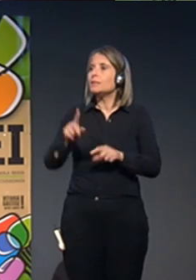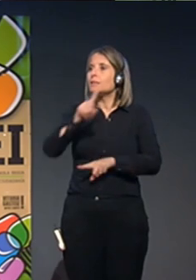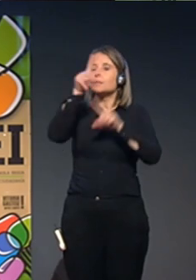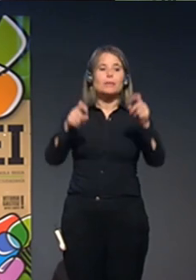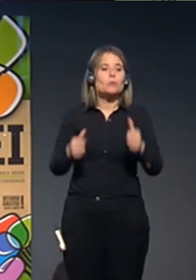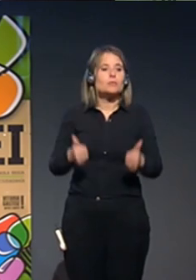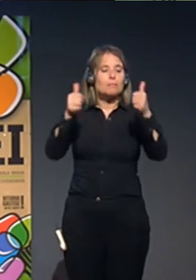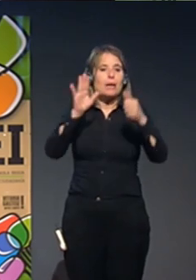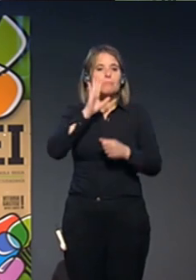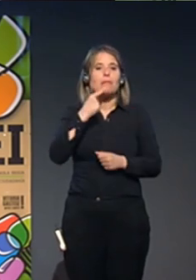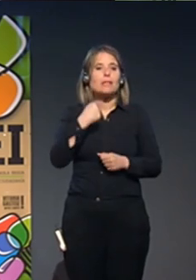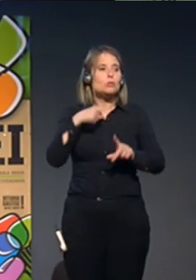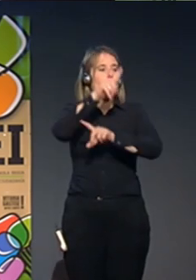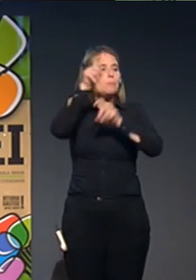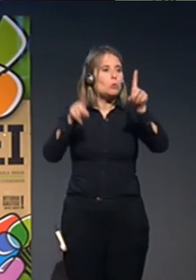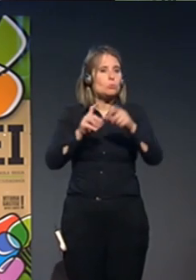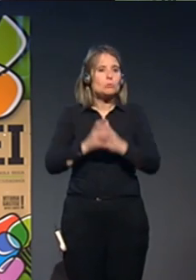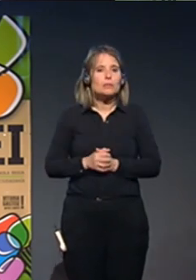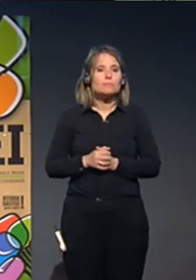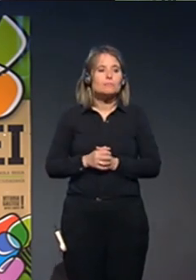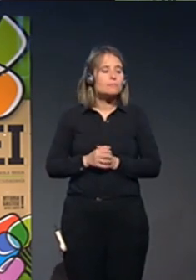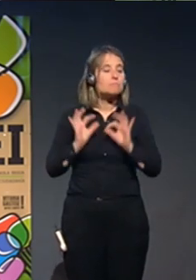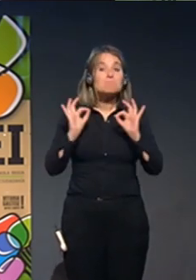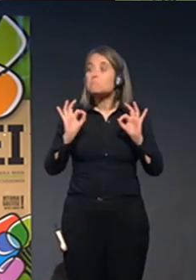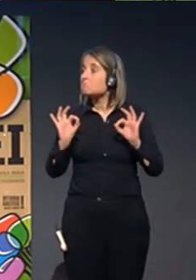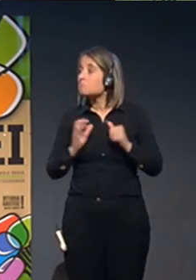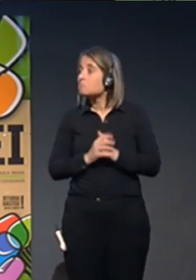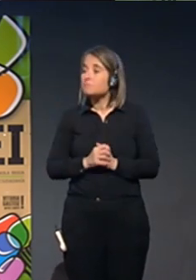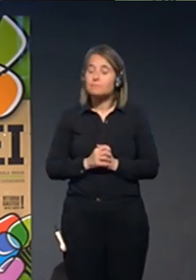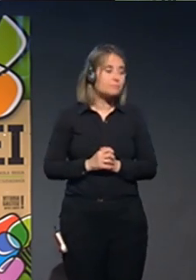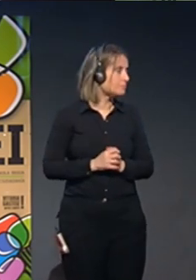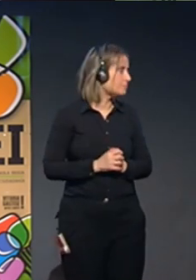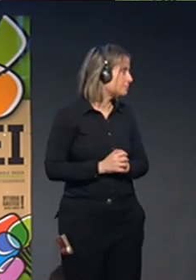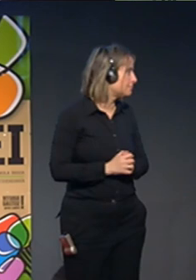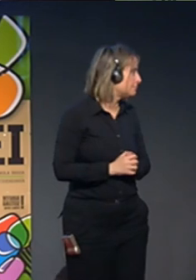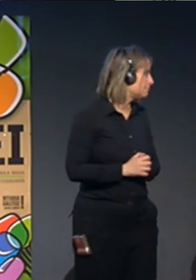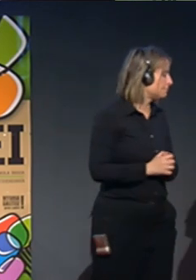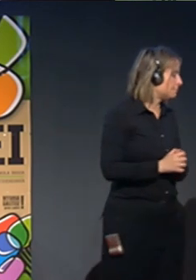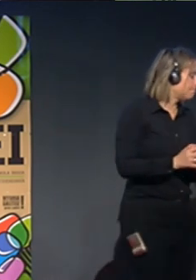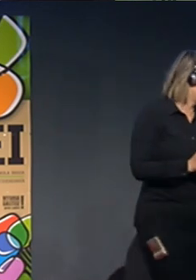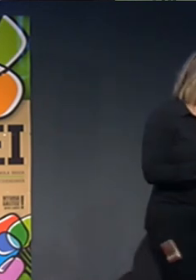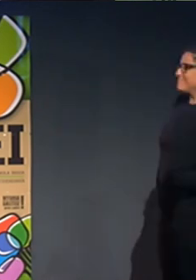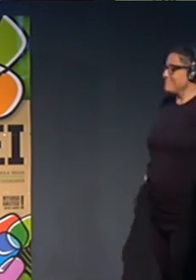dicho que había alguna preguntilla más no os veo muy bien